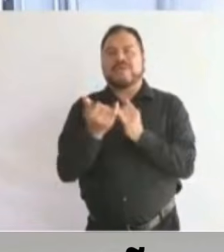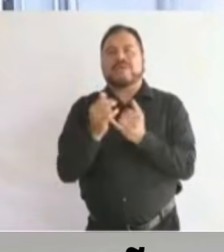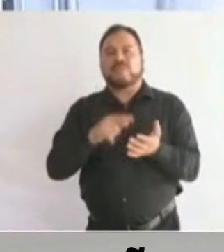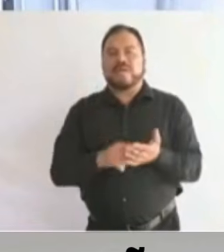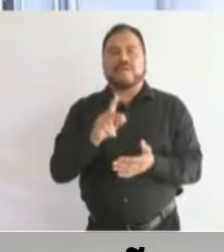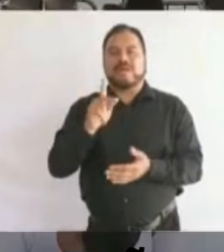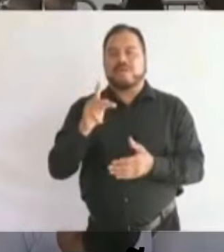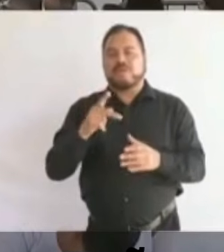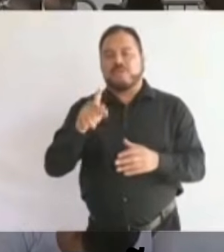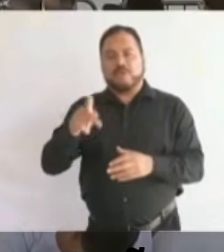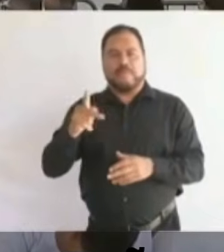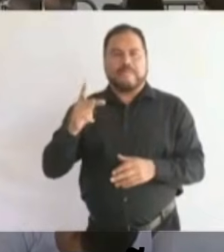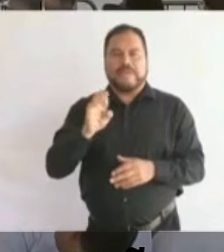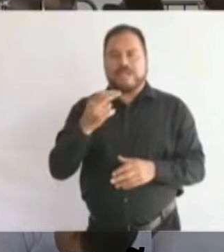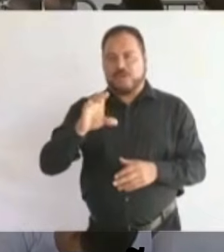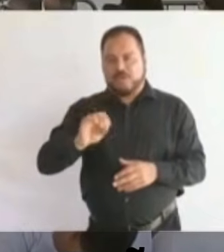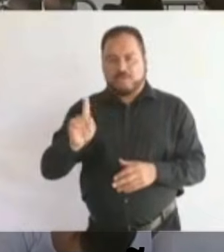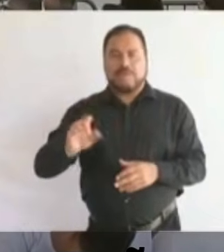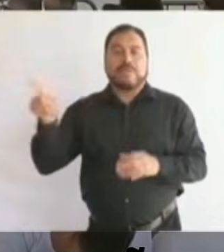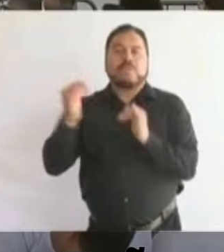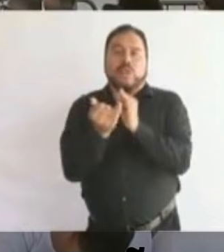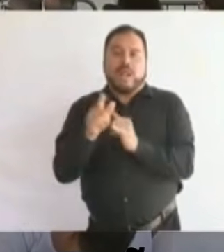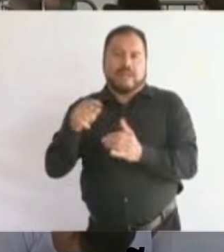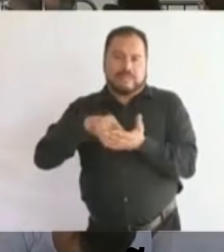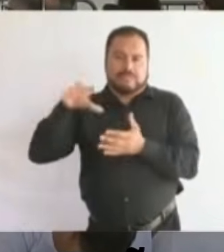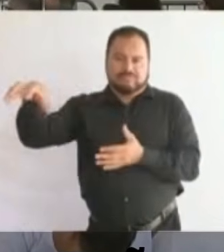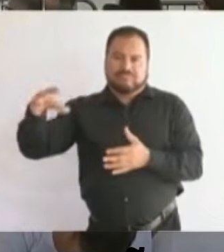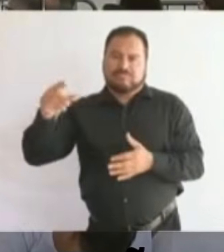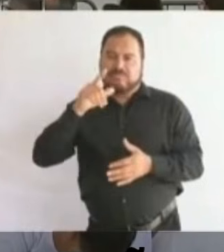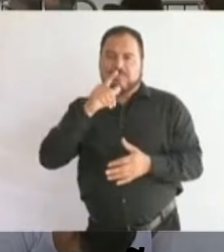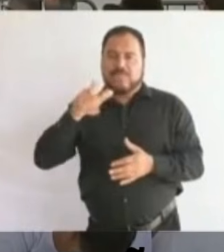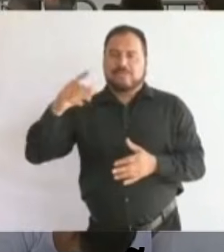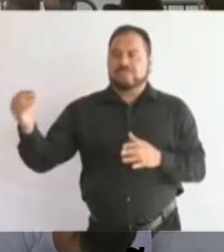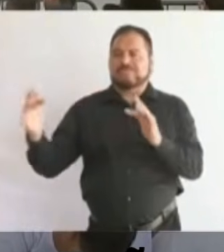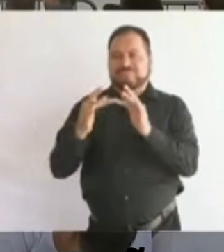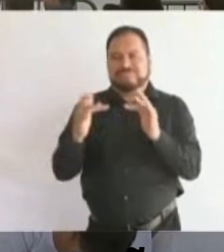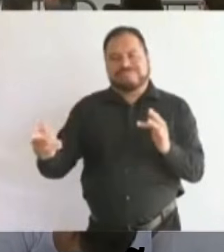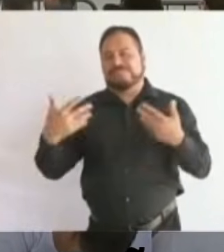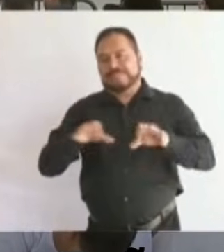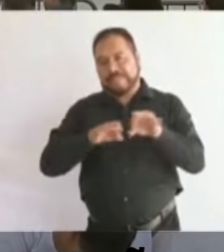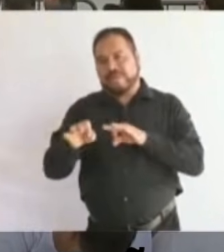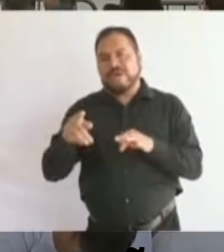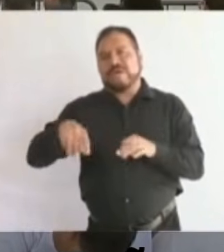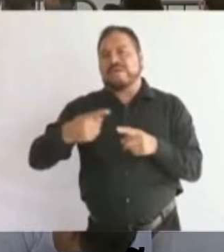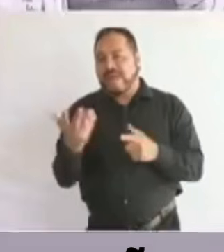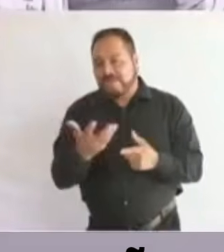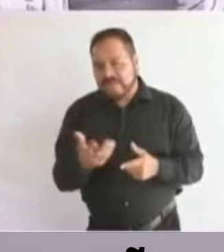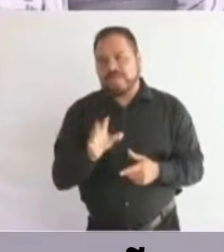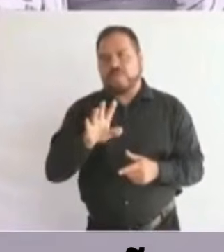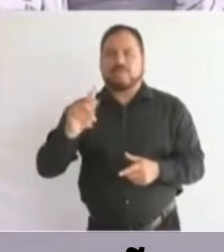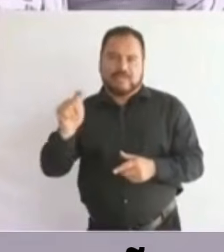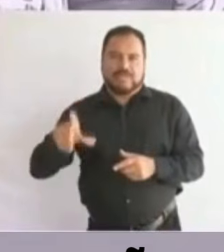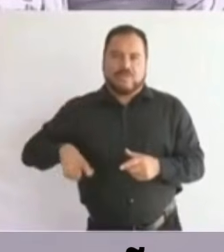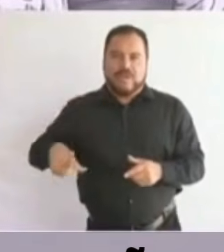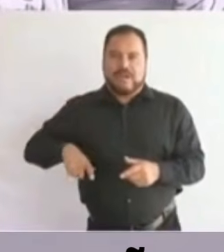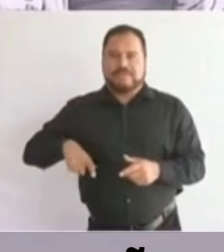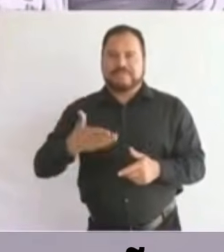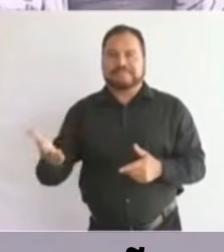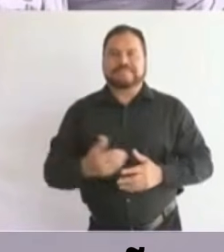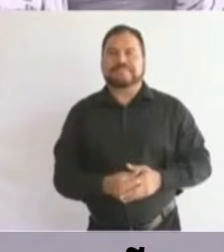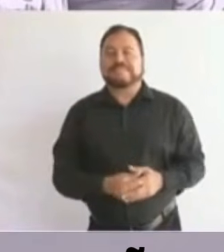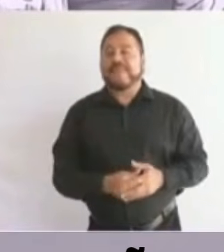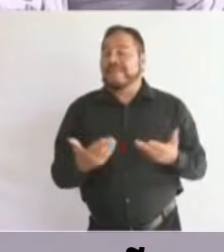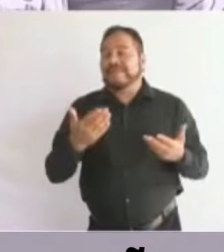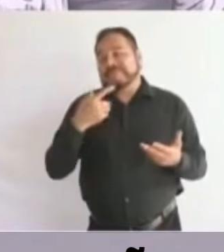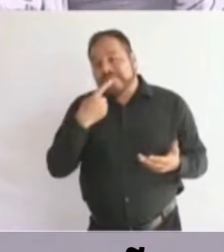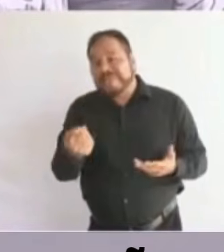Sonora para Mexicali. Es otra de las grandes obras de la Cuarta Transformación. Bueno, digo que es un